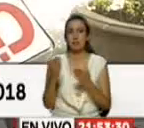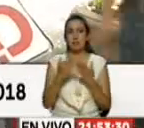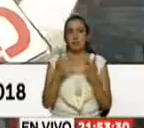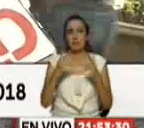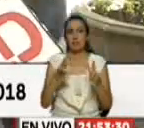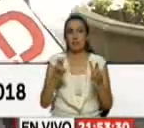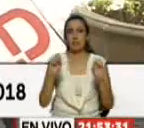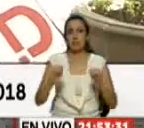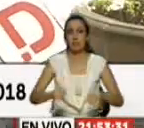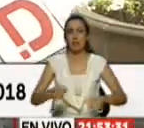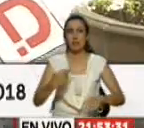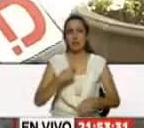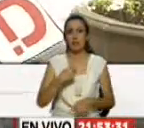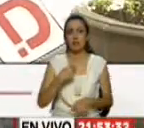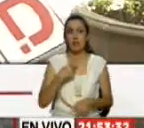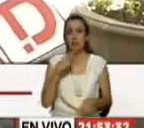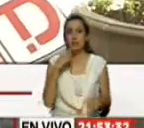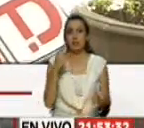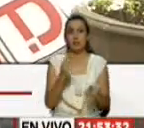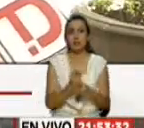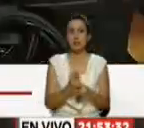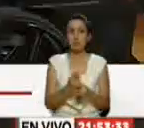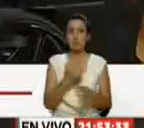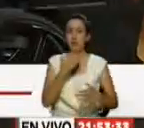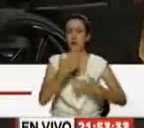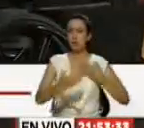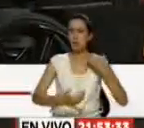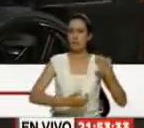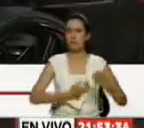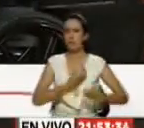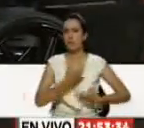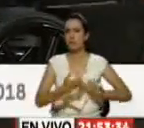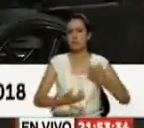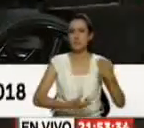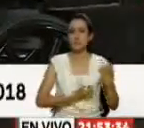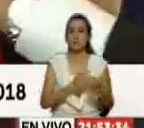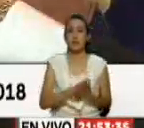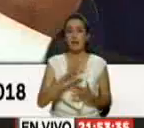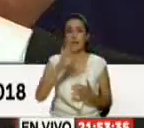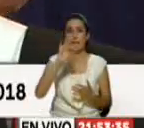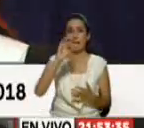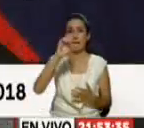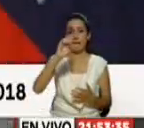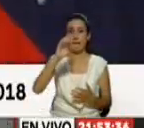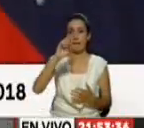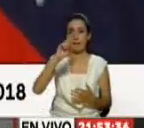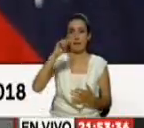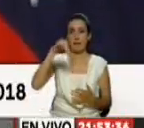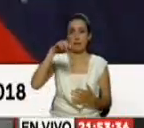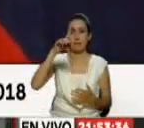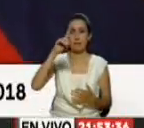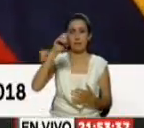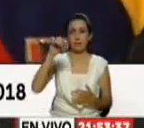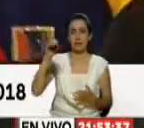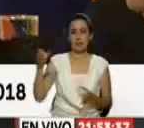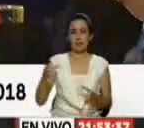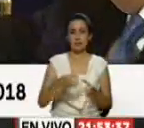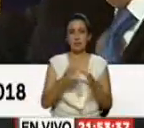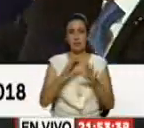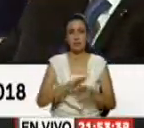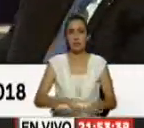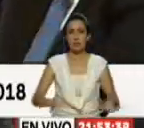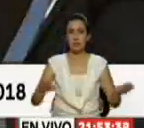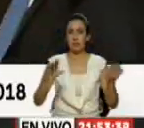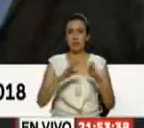mí me llena, ¿no? Fernando Cazón Vera es quiteño, pero su vida de poeta y escritor la consolidó en